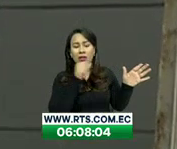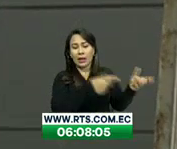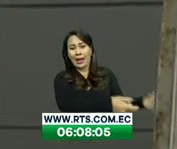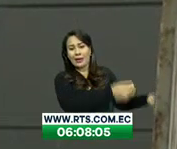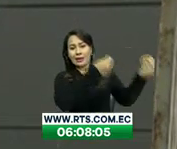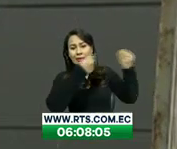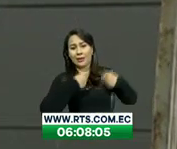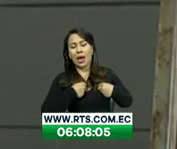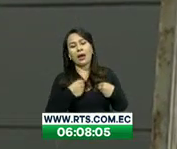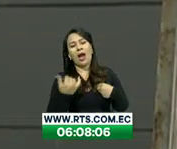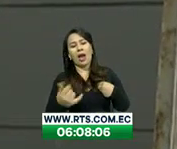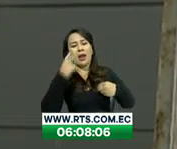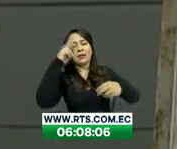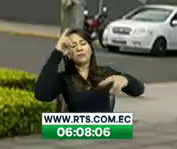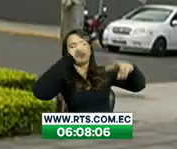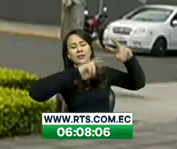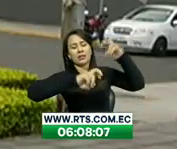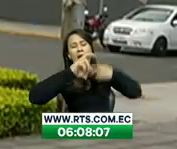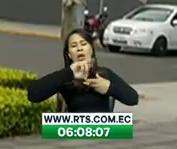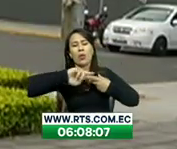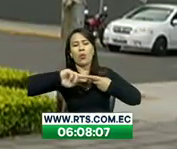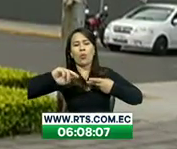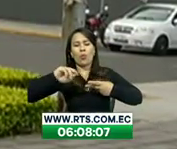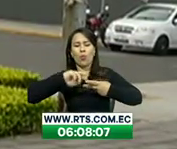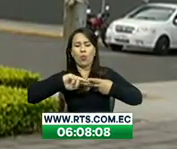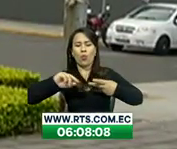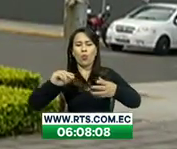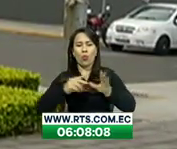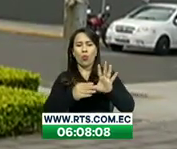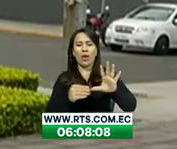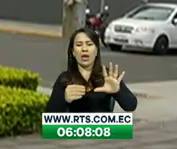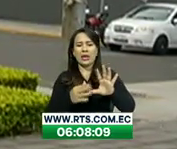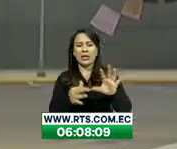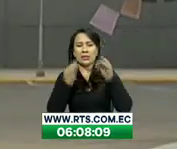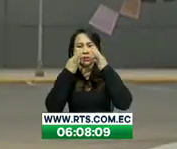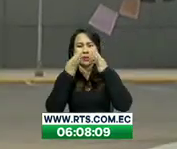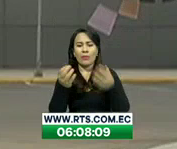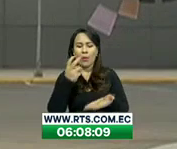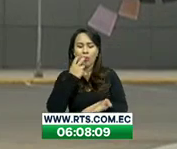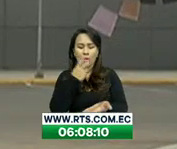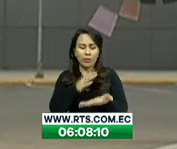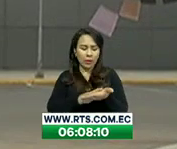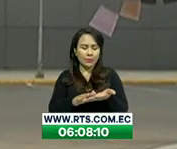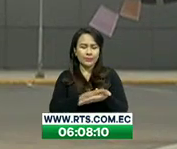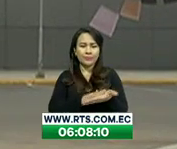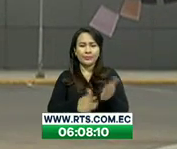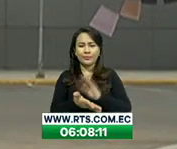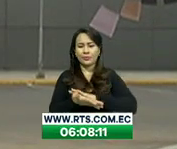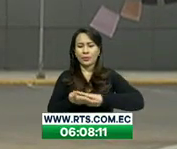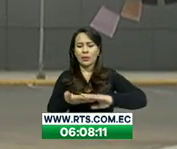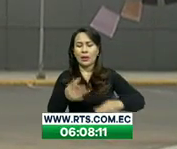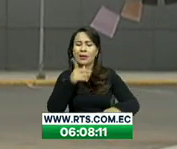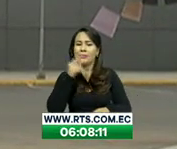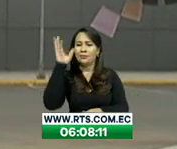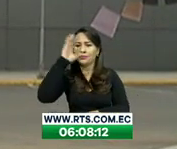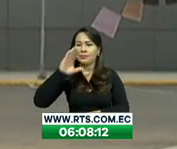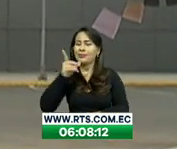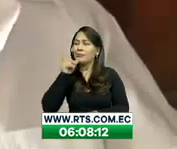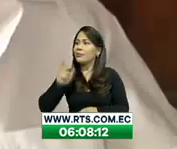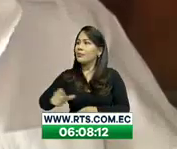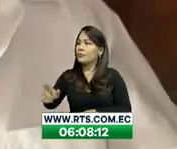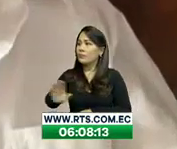del proceso de investigaciones. Y por ese motivo no ha sido entregado a sus seres queridos para el respectivo